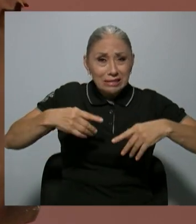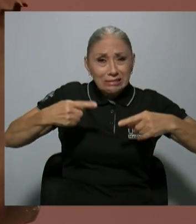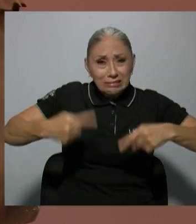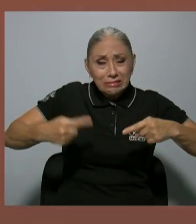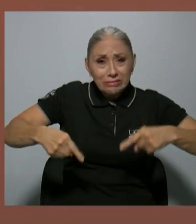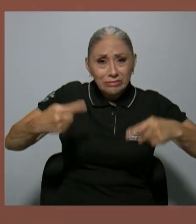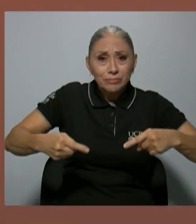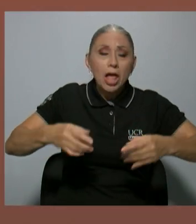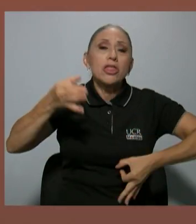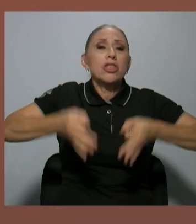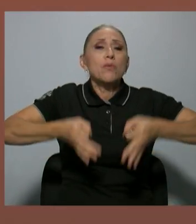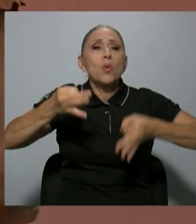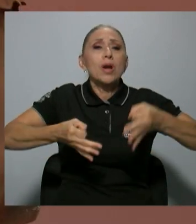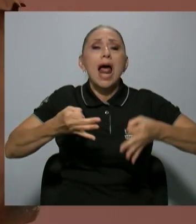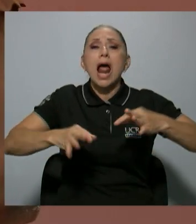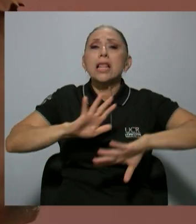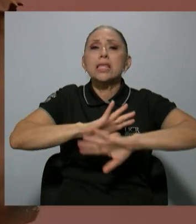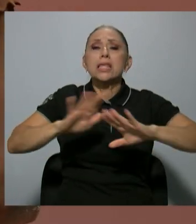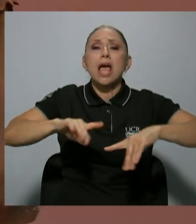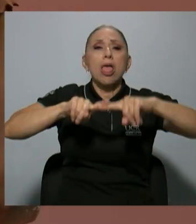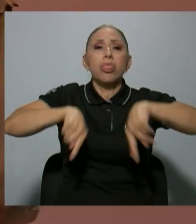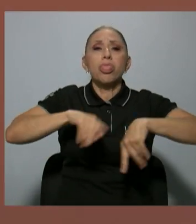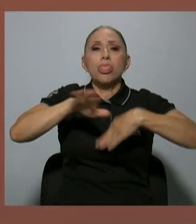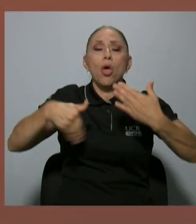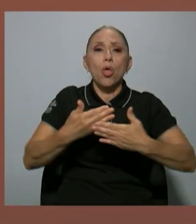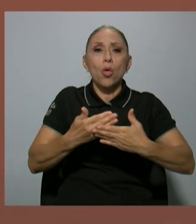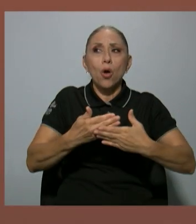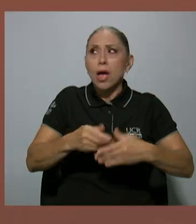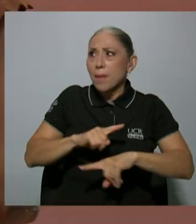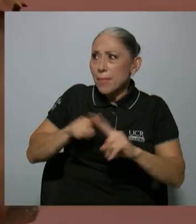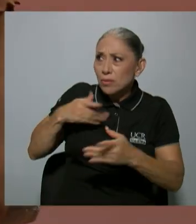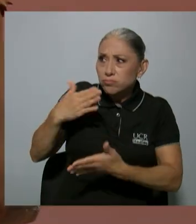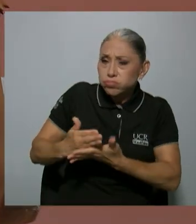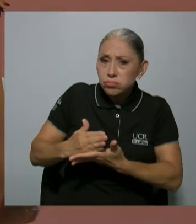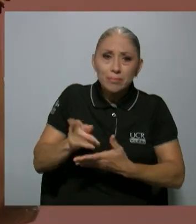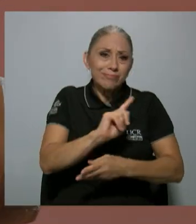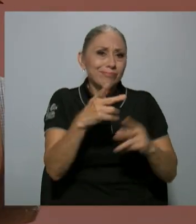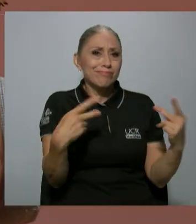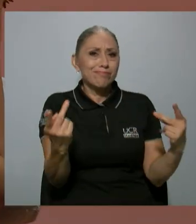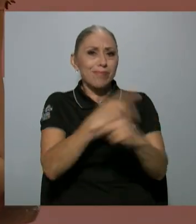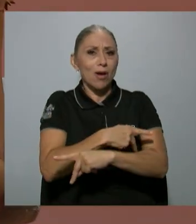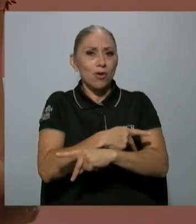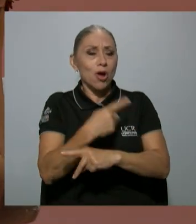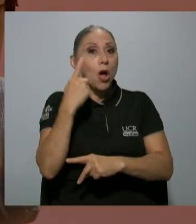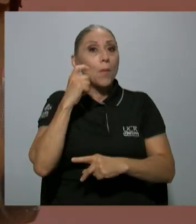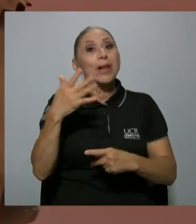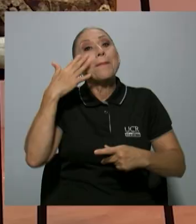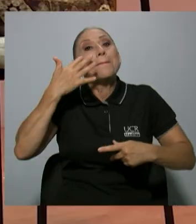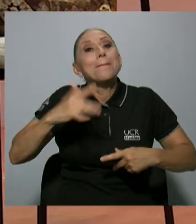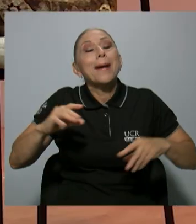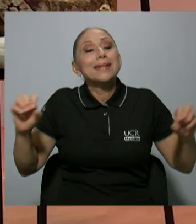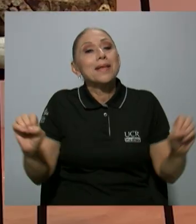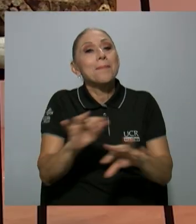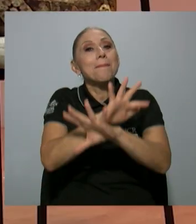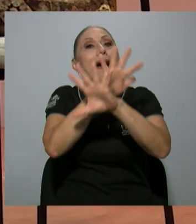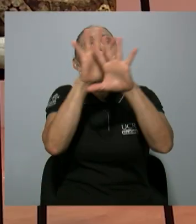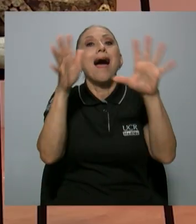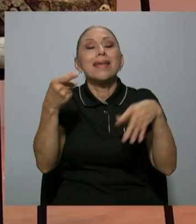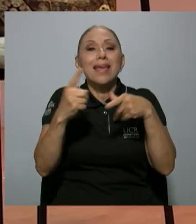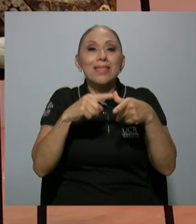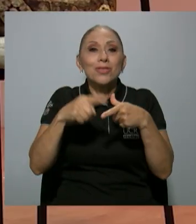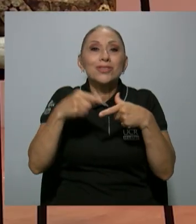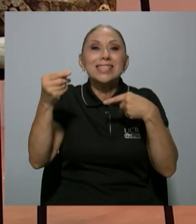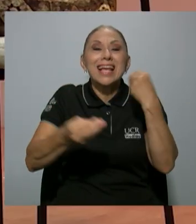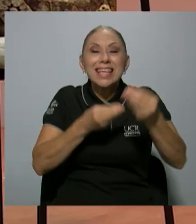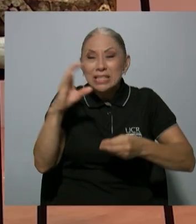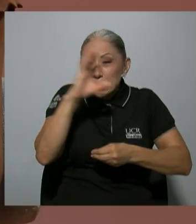por irregularidades. ¿Y por qué no se detuvo ahí? De hecho, se volvió peor. ¿Cómo peor? Porque pareció, como por arte de magia, la minería ilegal, con la información